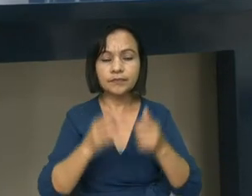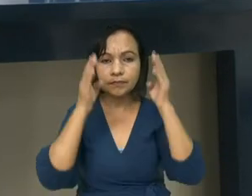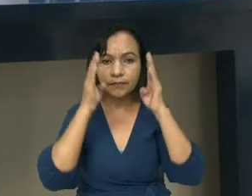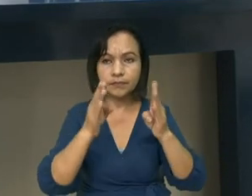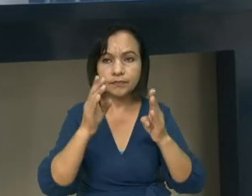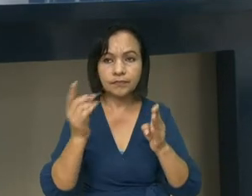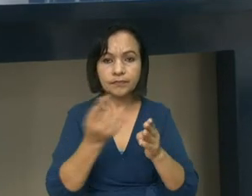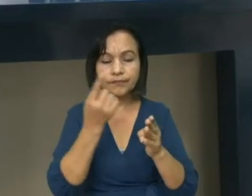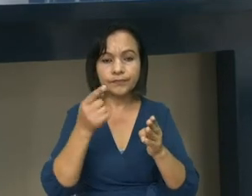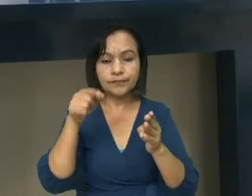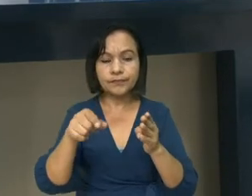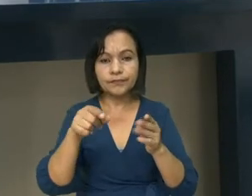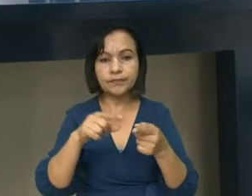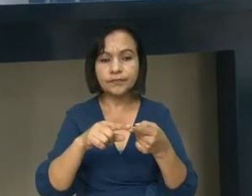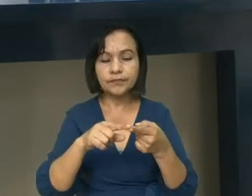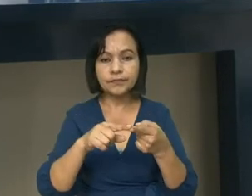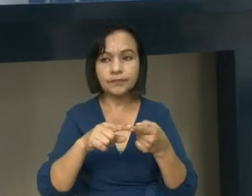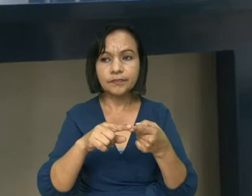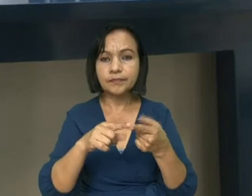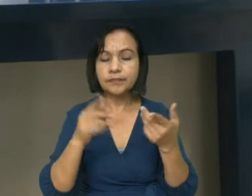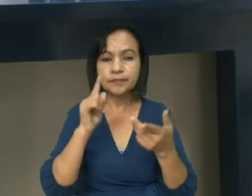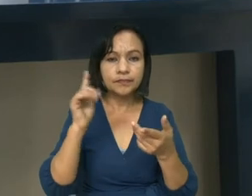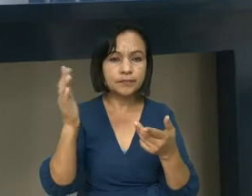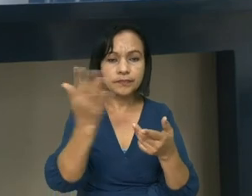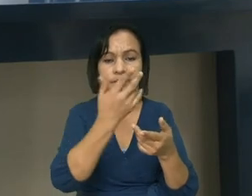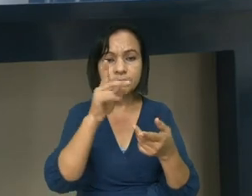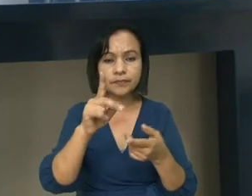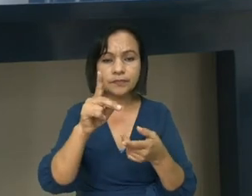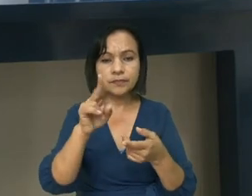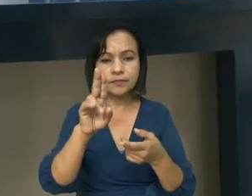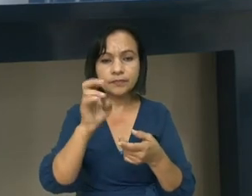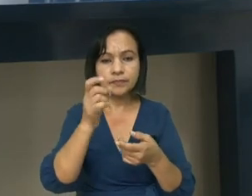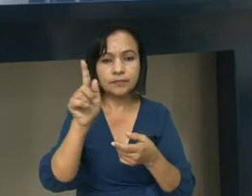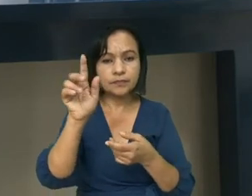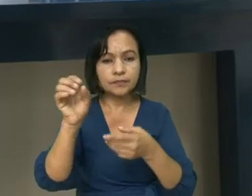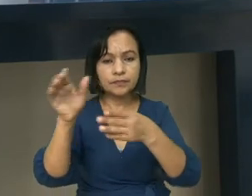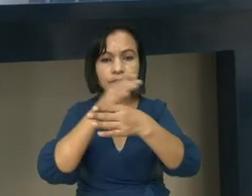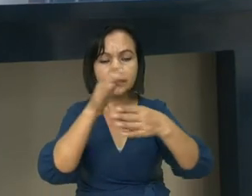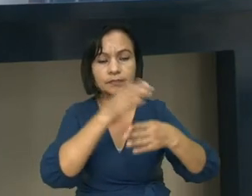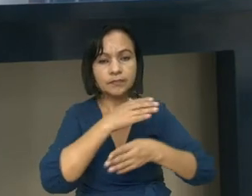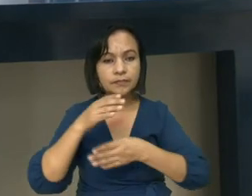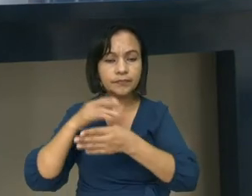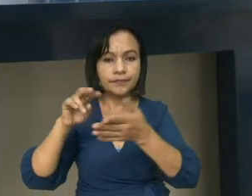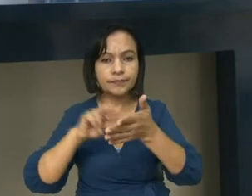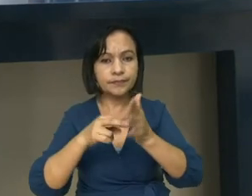todo en Puerto Salvador Allende? Todos los puertos se han diversificado. ¿En qué sentido?